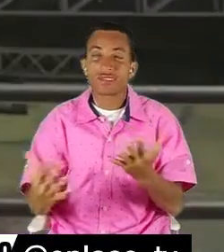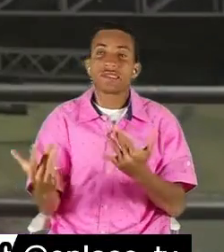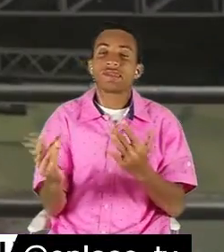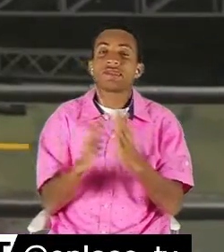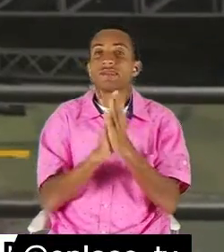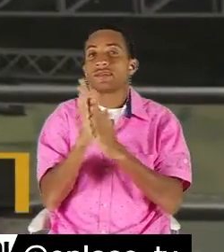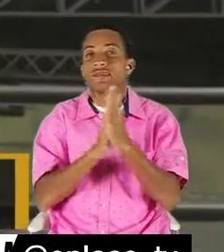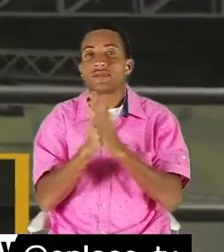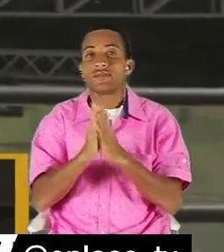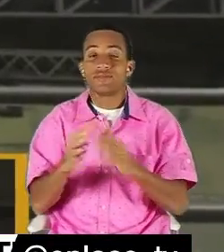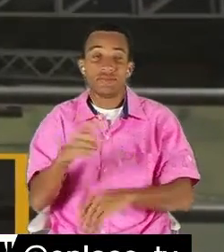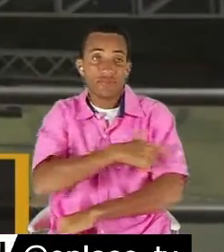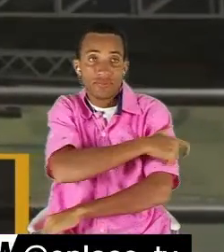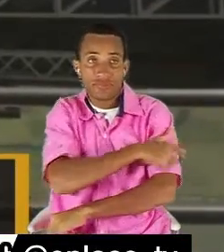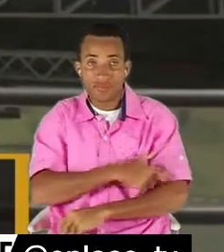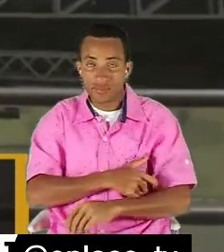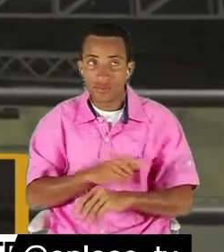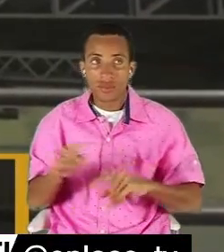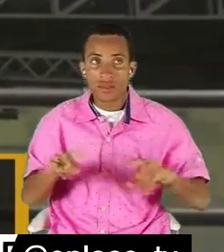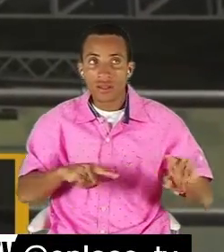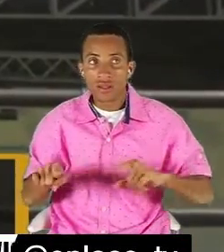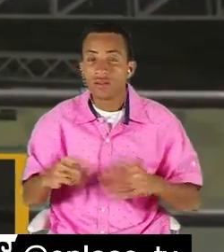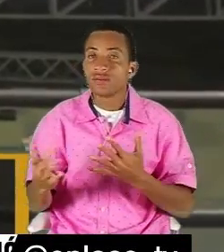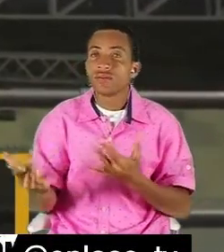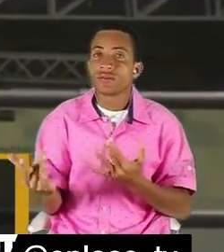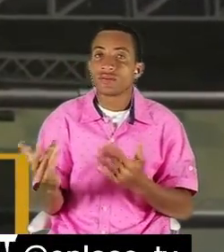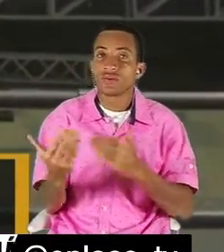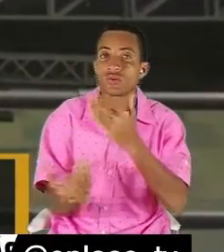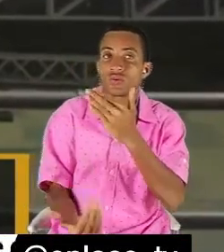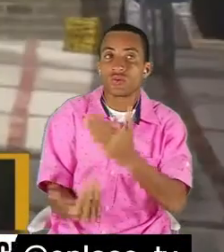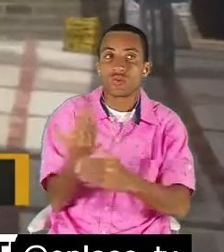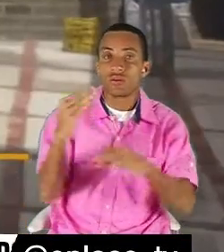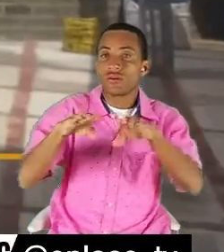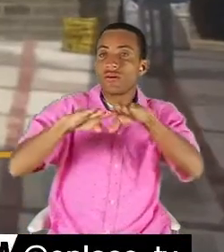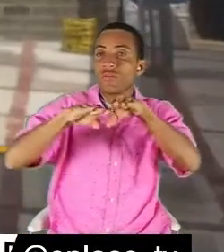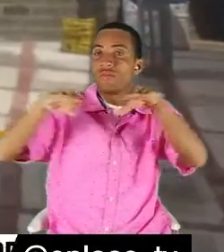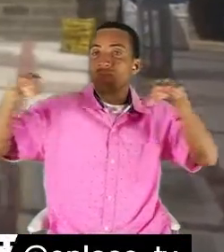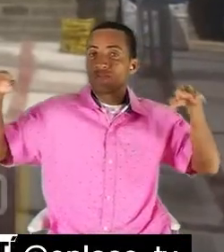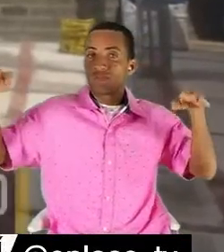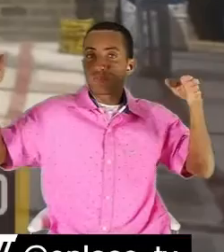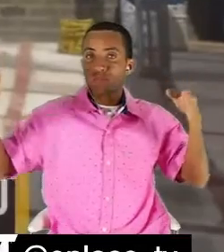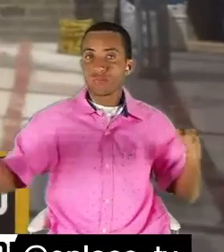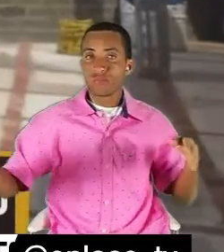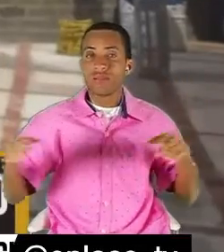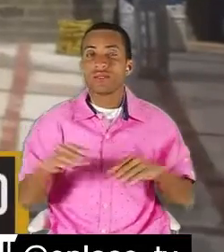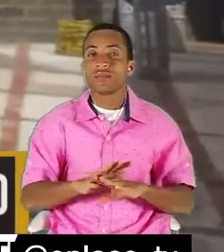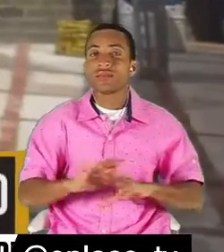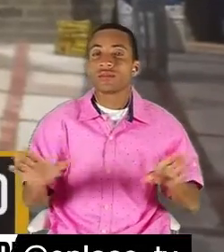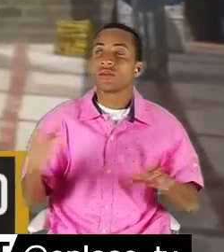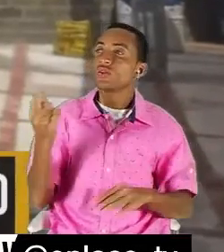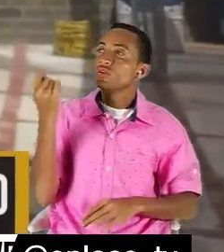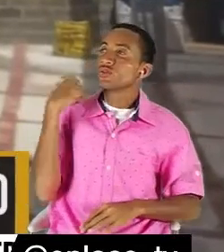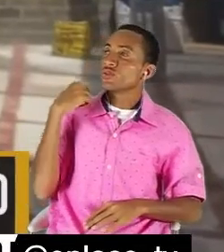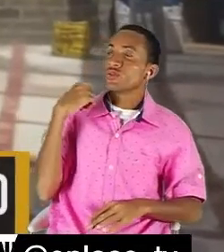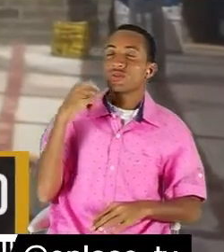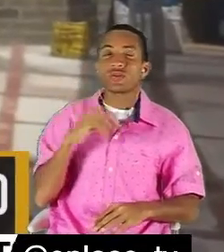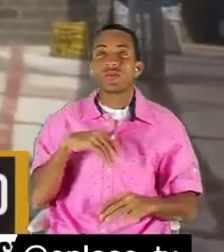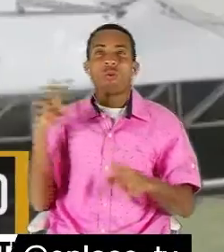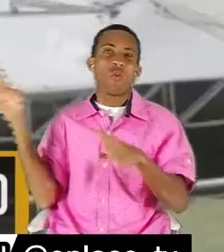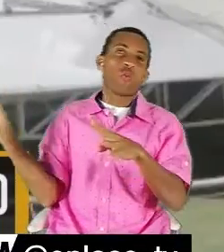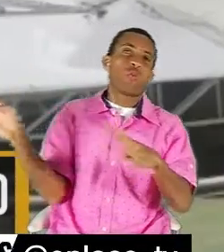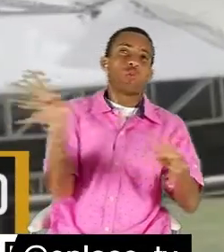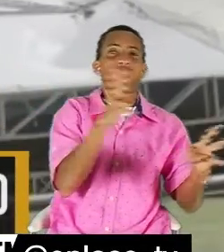El comité organizador está a la espera de la llegada de una nueva tarima en el sitio, luego de que la lluvia y el viento de hace dos días derrumbara la